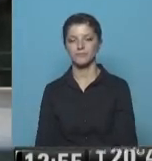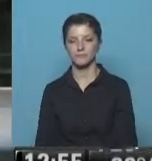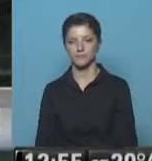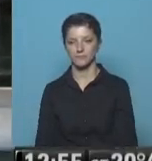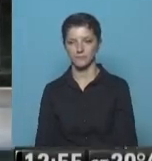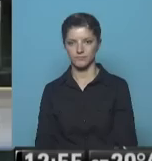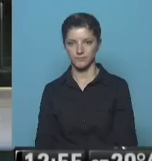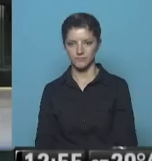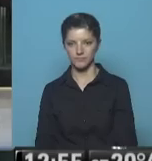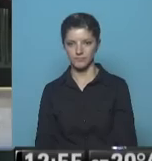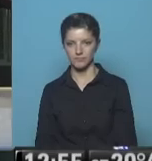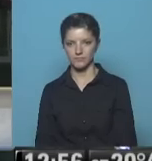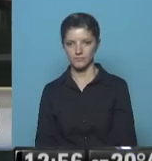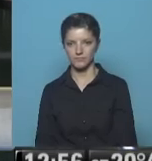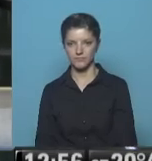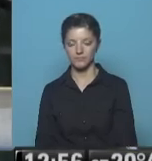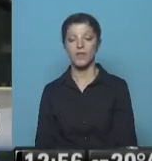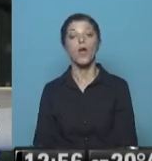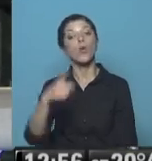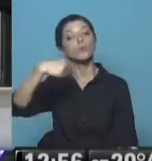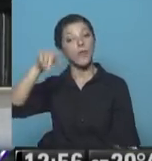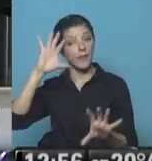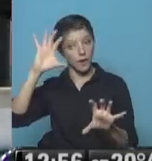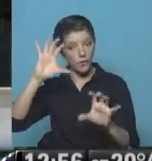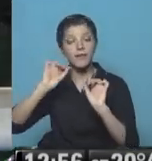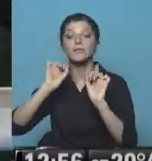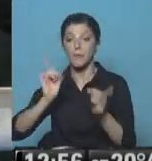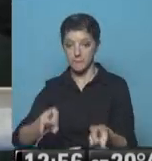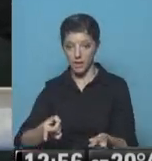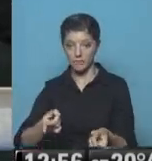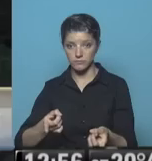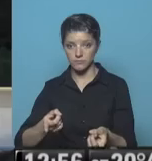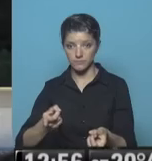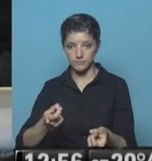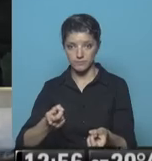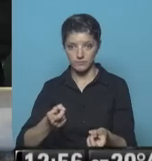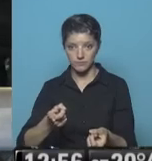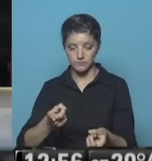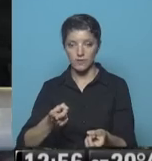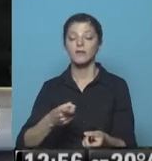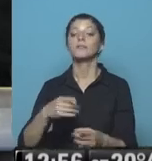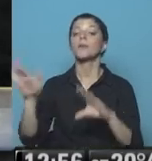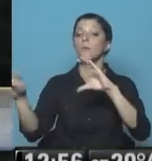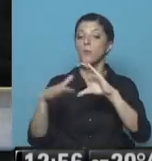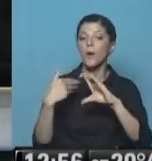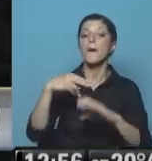4535-0709, los teléfonos para comunicarse con nosotros. Recuerden que también tenemos el correo electrónico